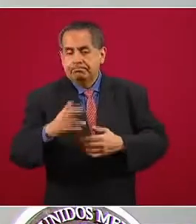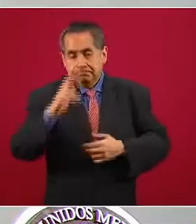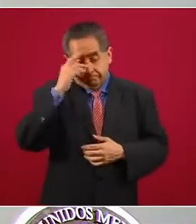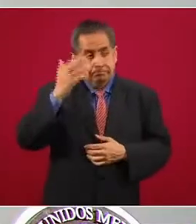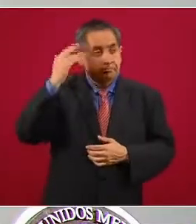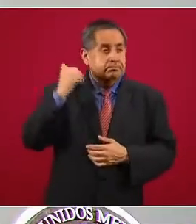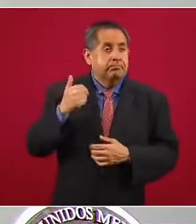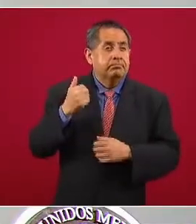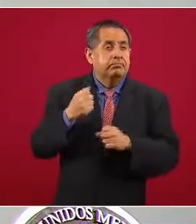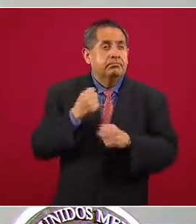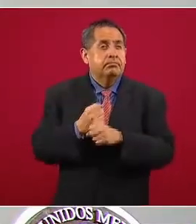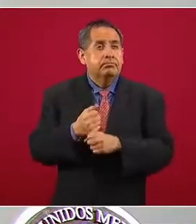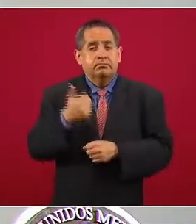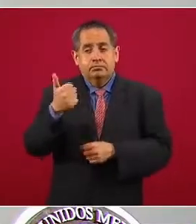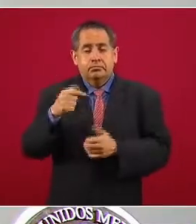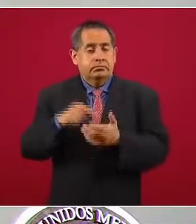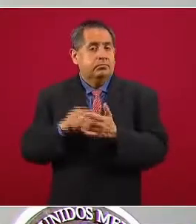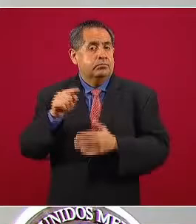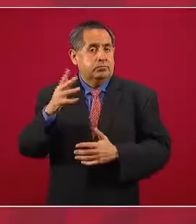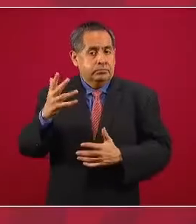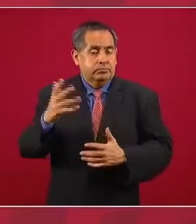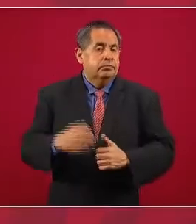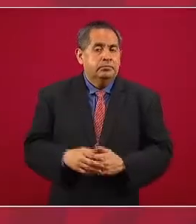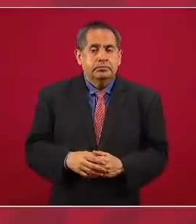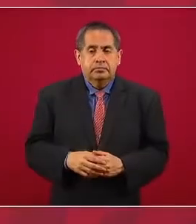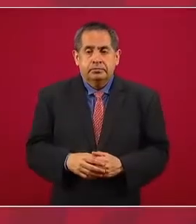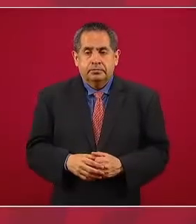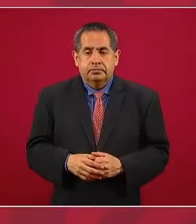fueron de 6.5.